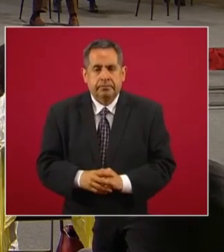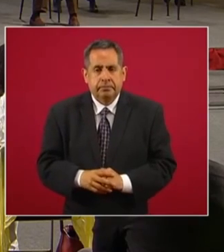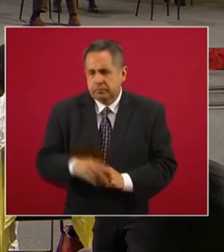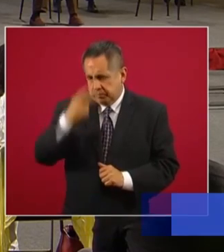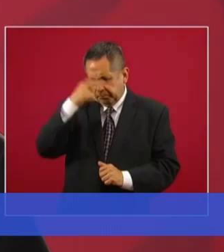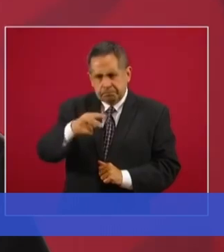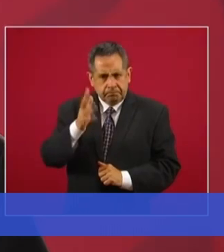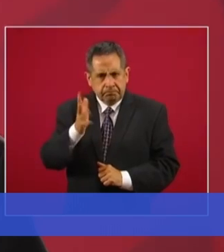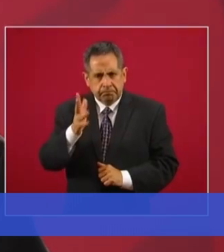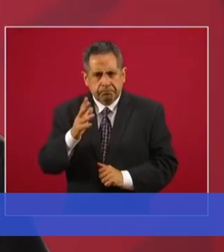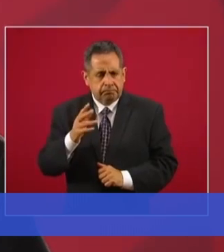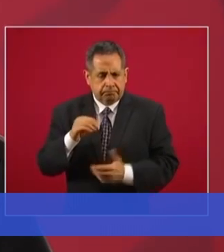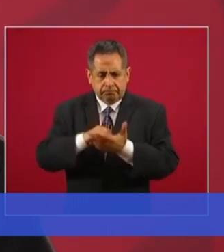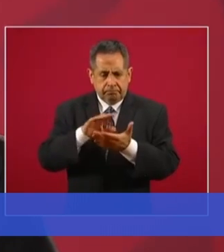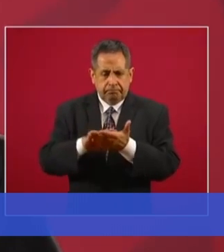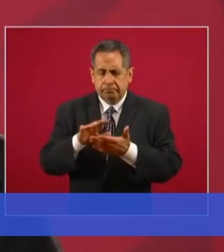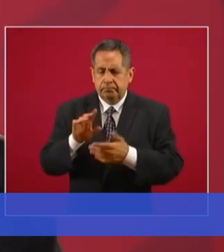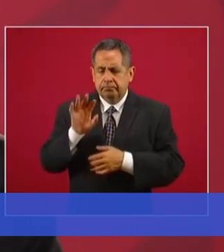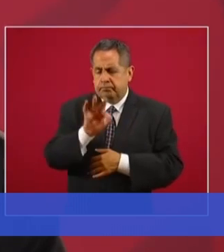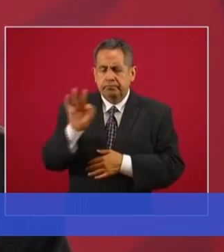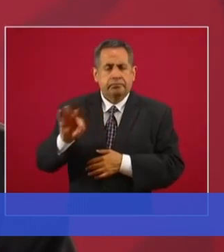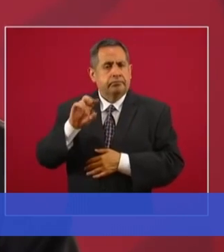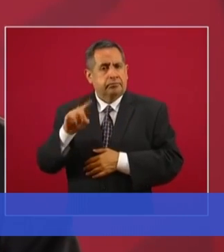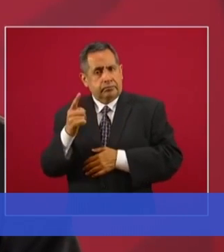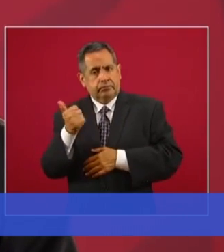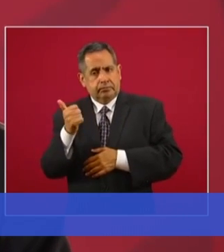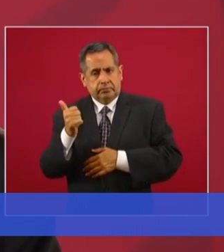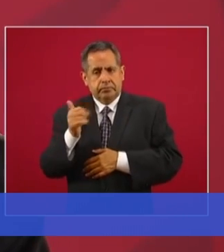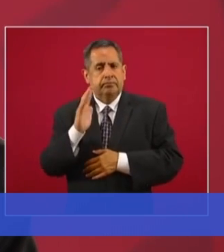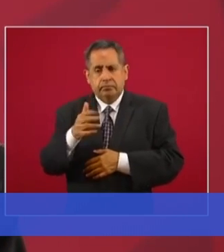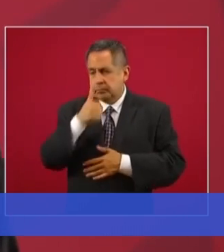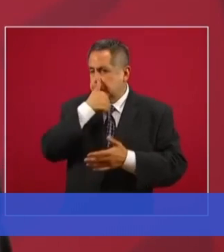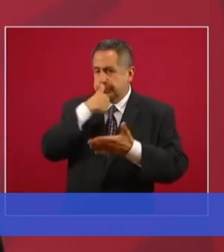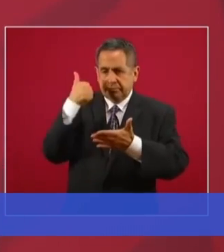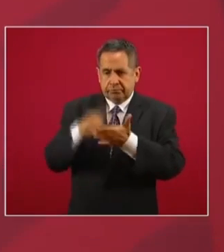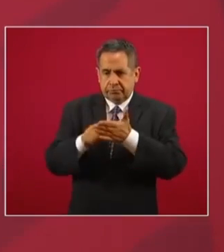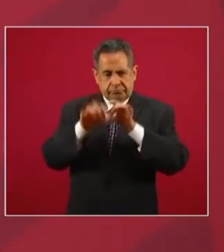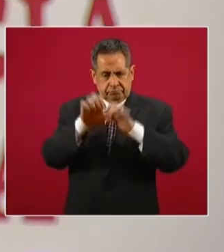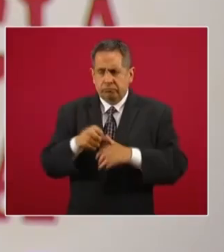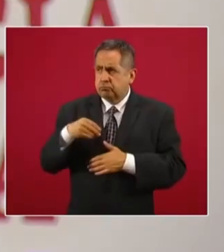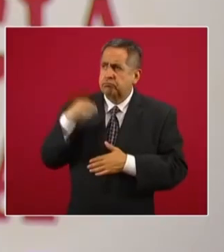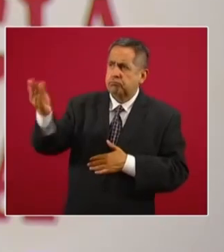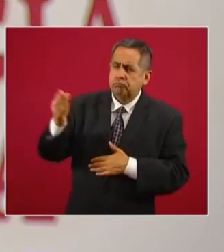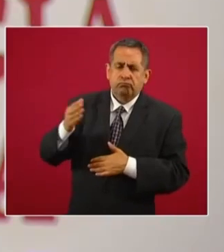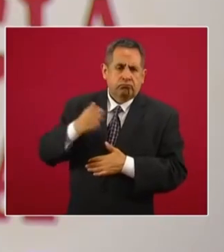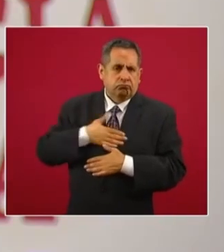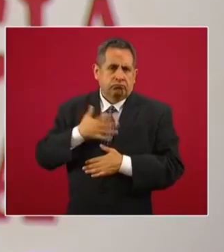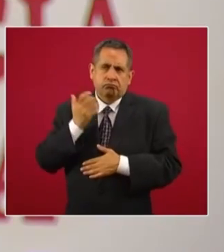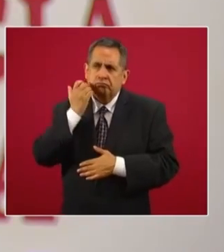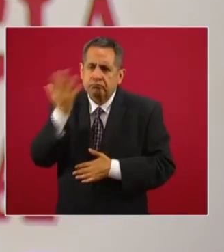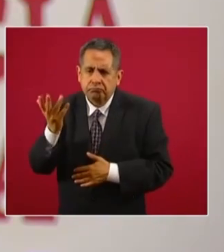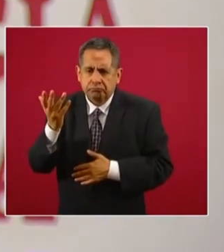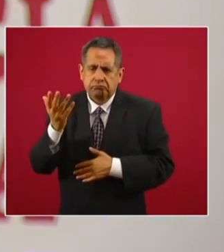ha confirmado con fecha 31 de agosto, con una carta, su intención, carta de intención,